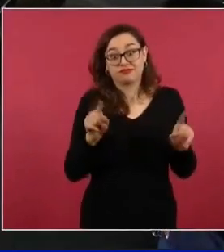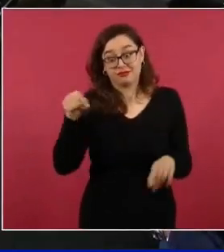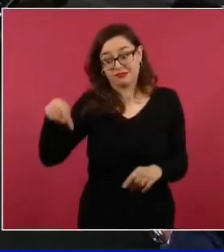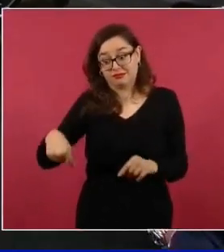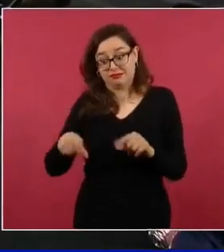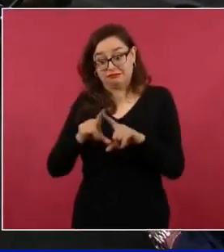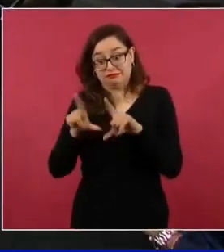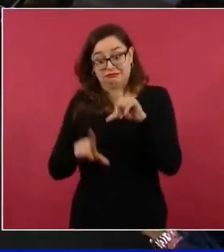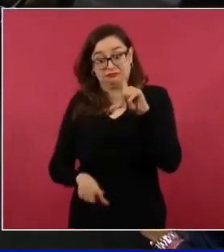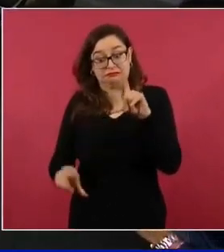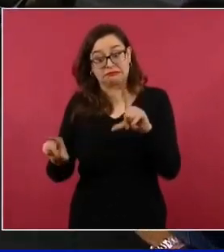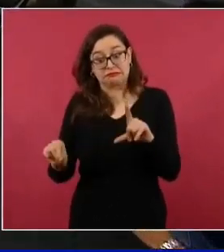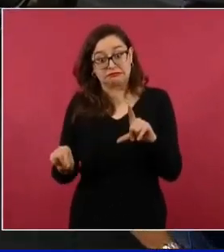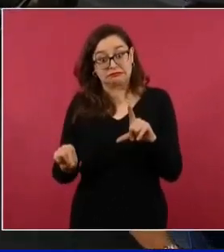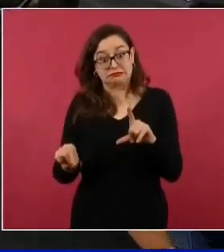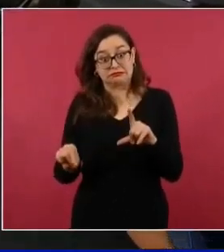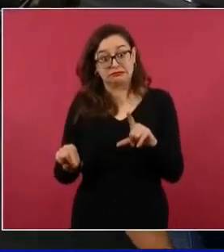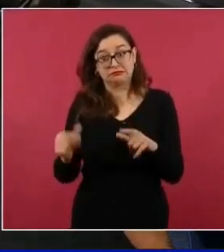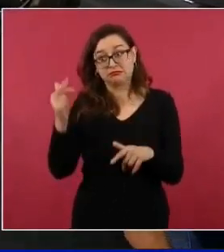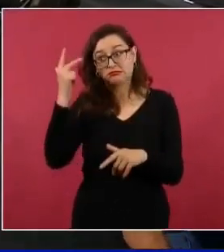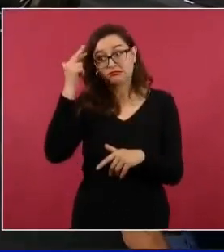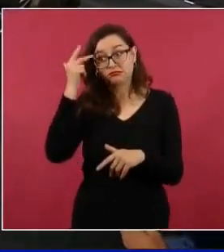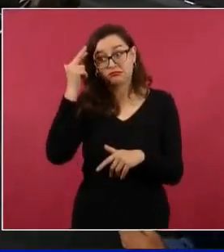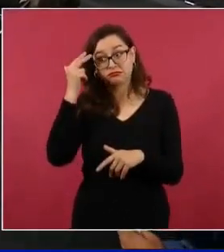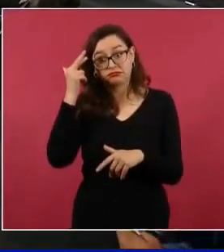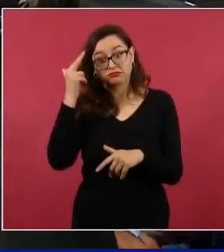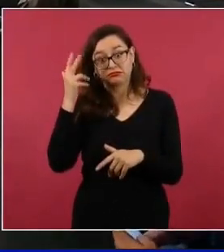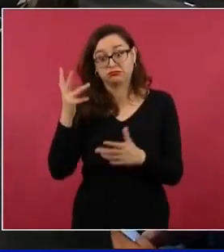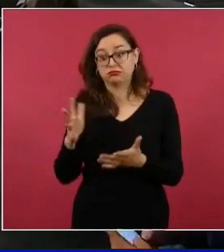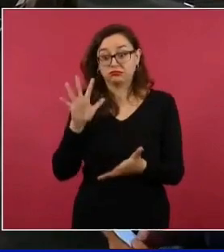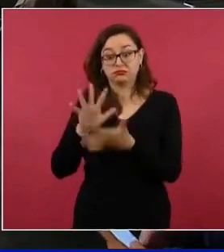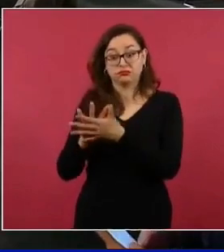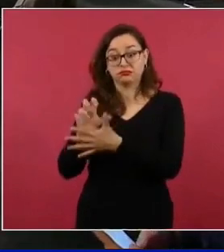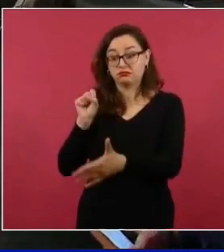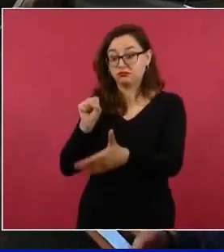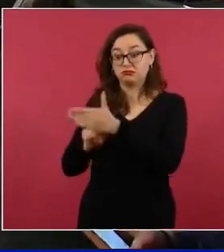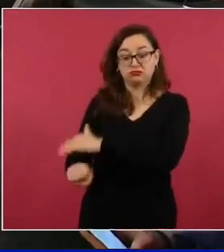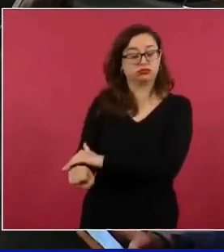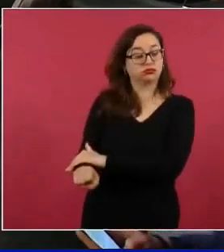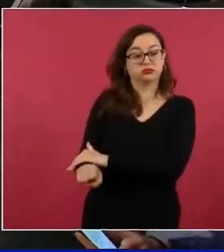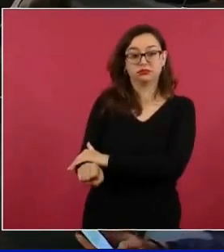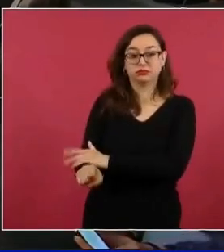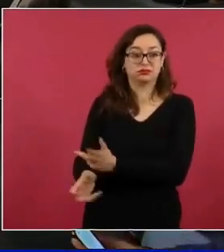Acá, con Porfirio Díaz era la ley fuga.